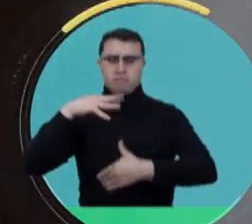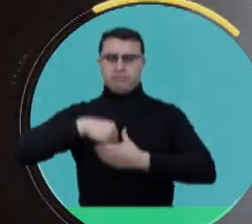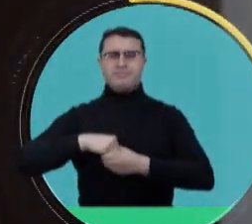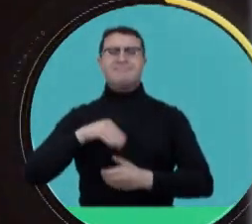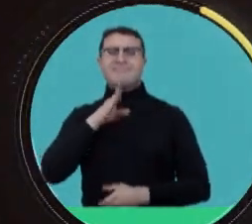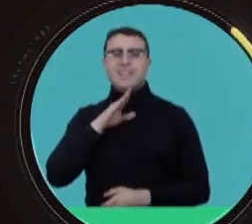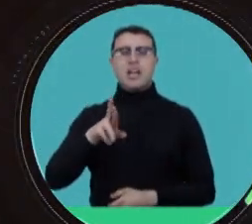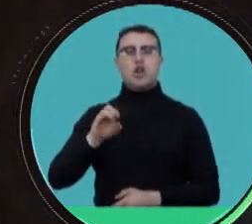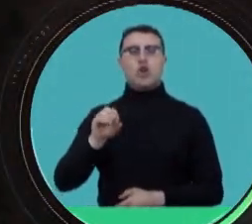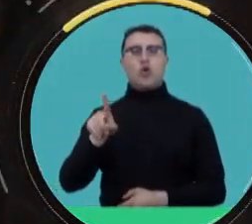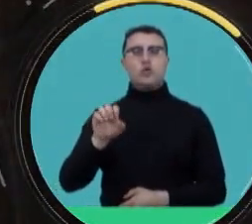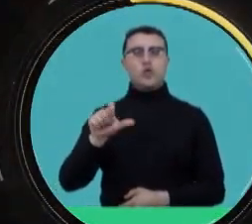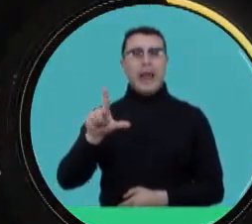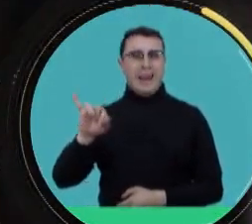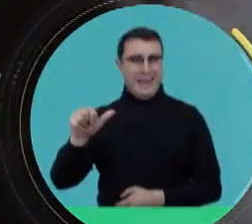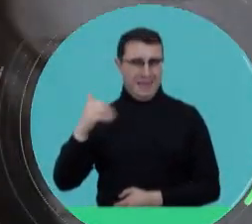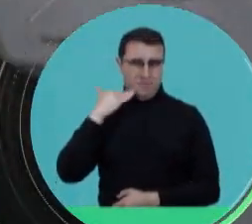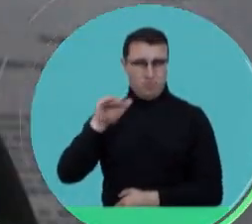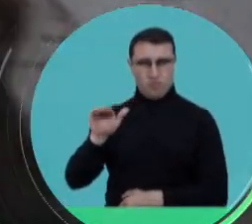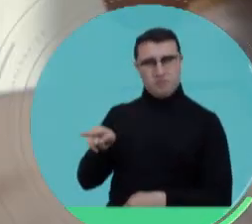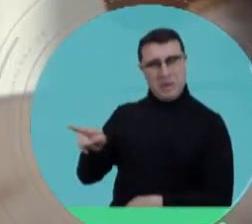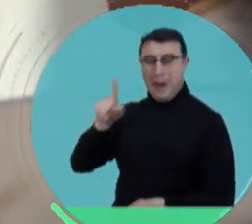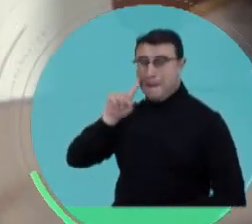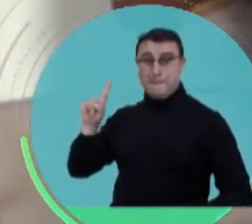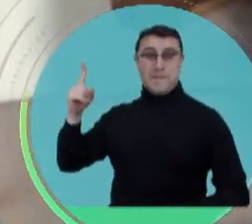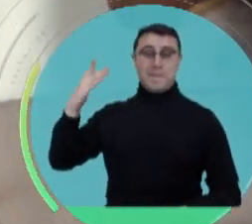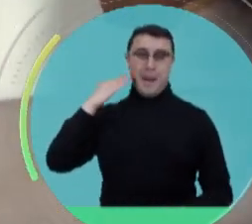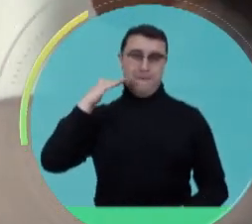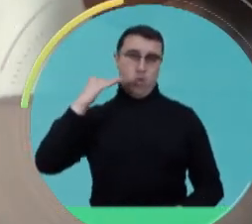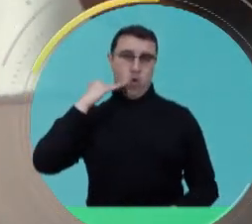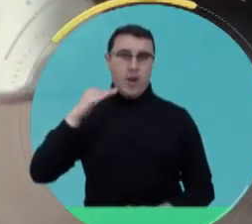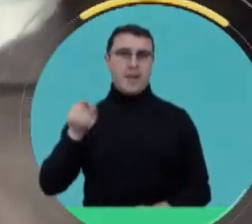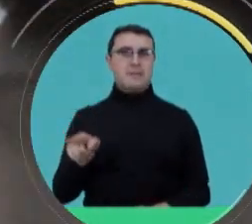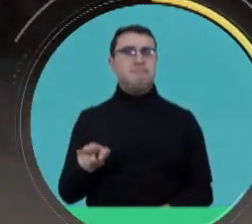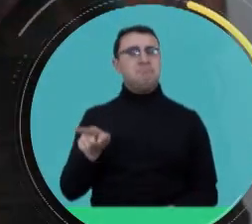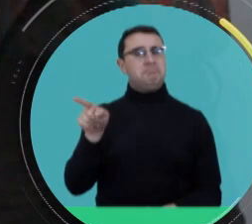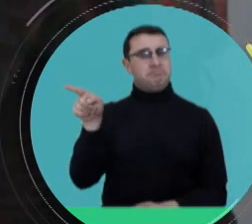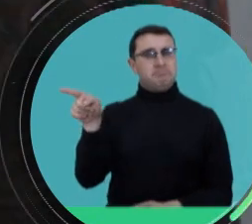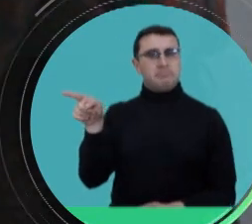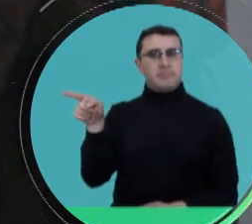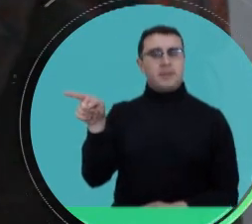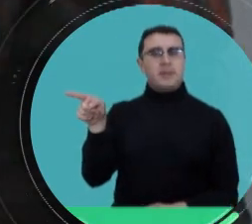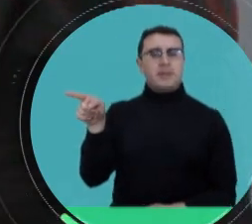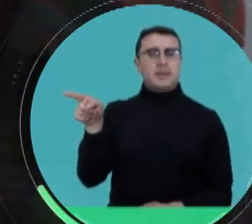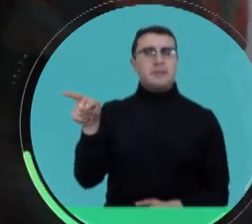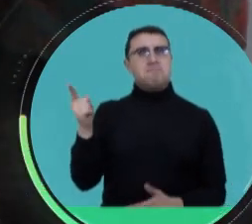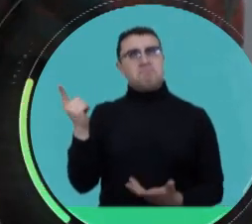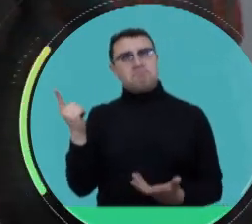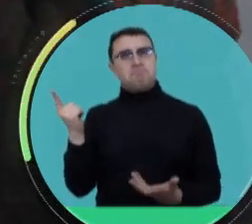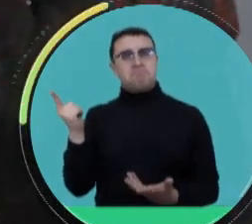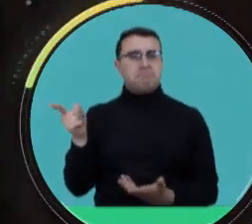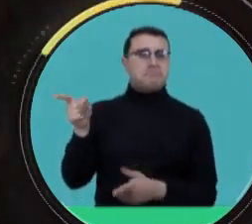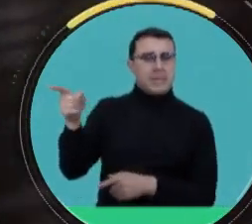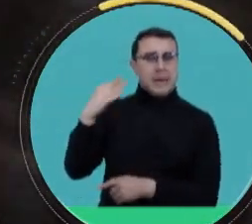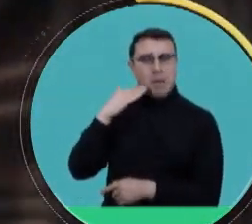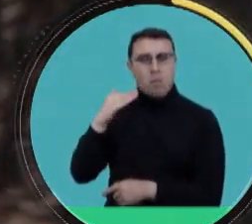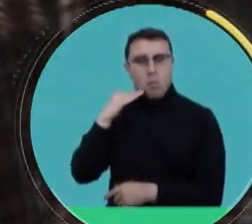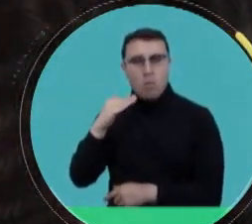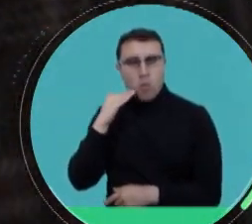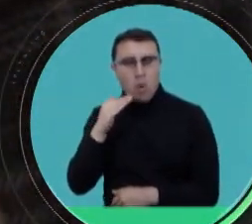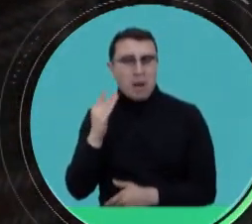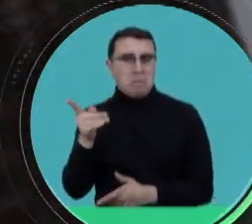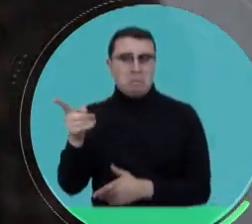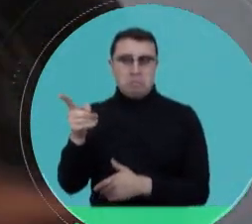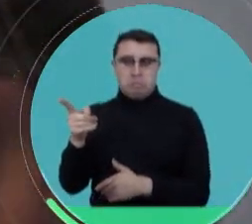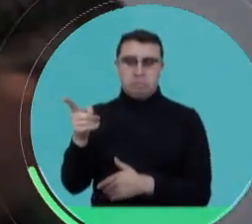políticas en su casa que Rosalía sumalab la primera mujer que eh eh digamos